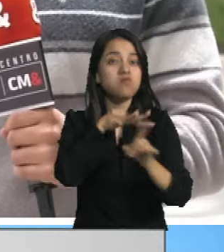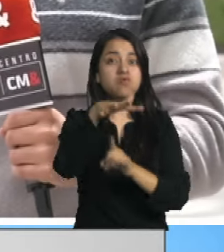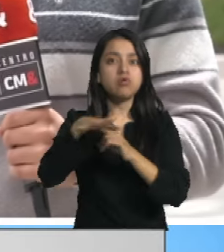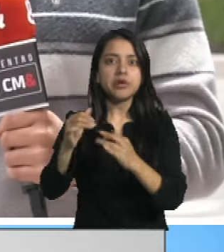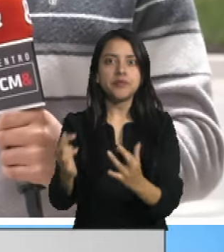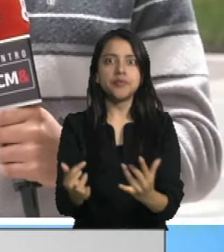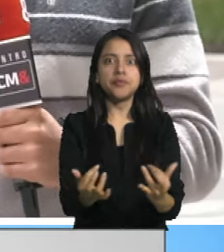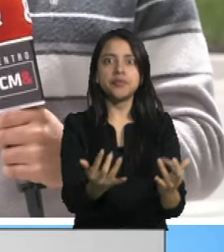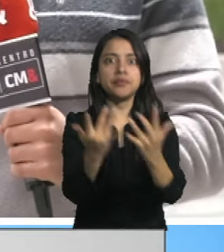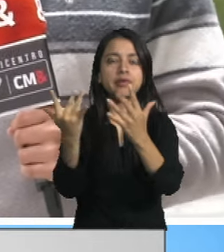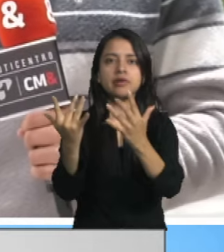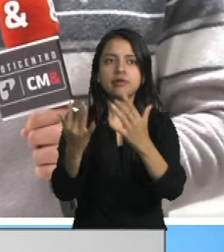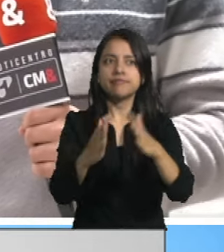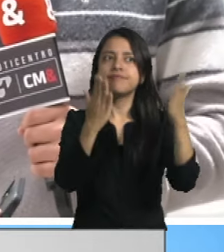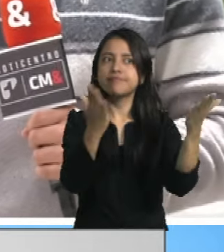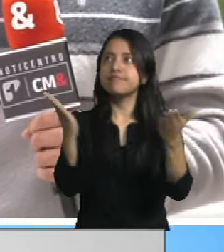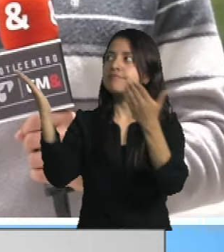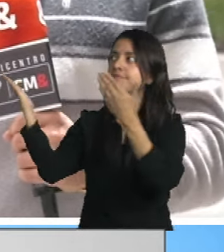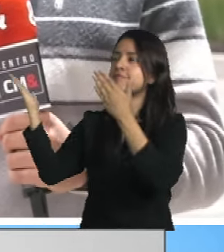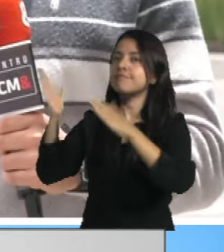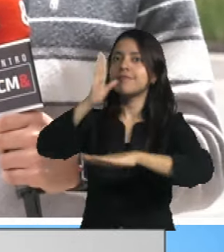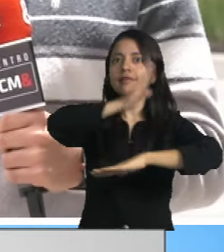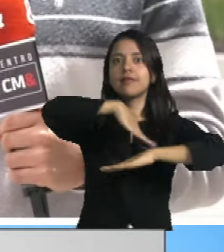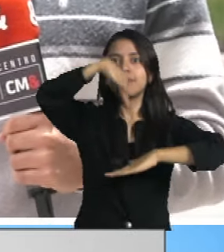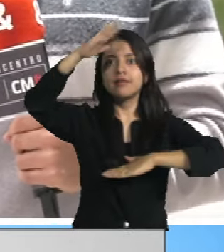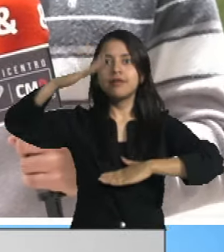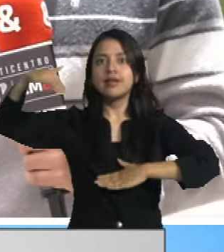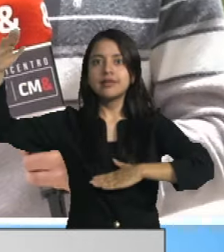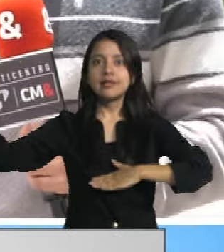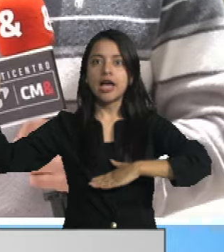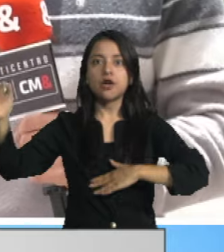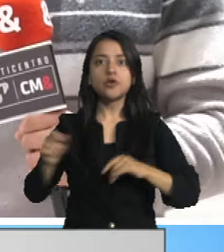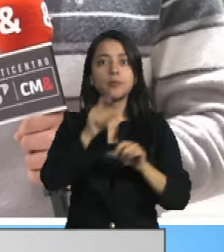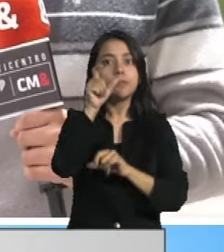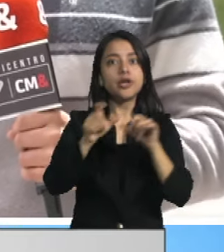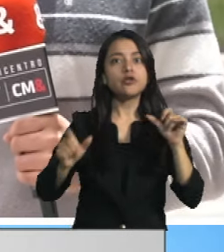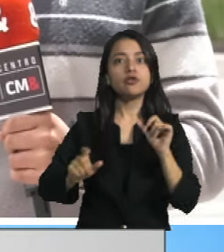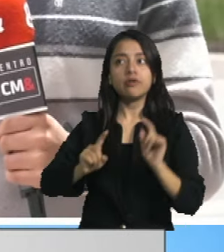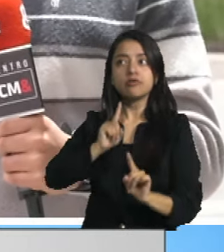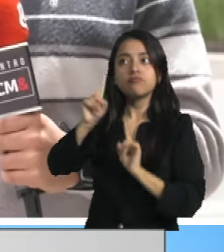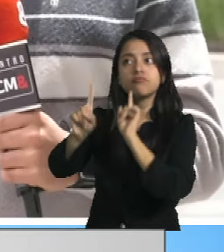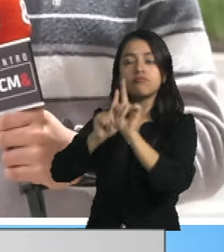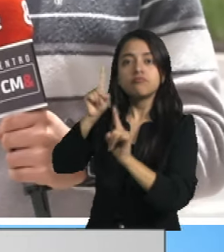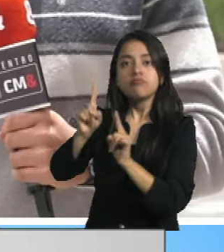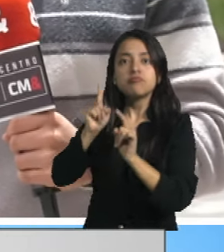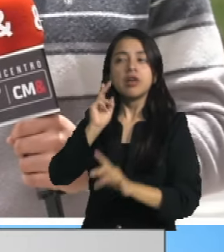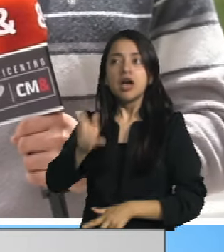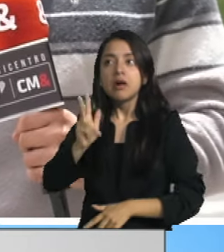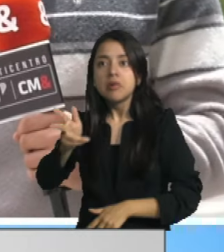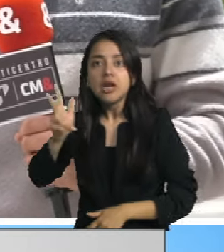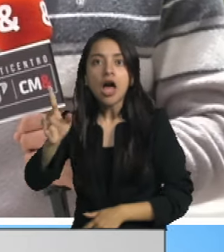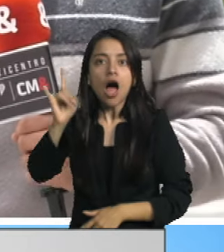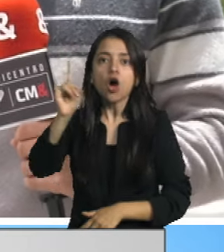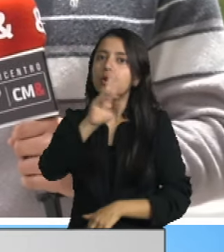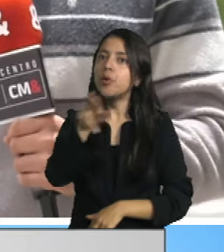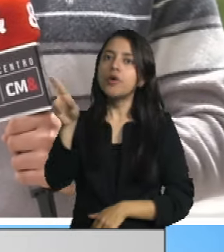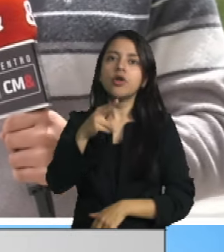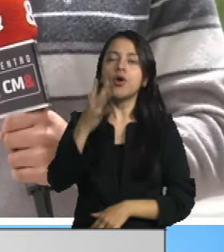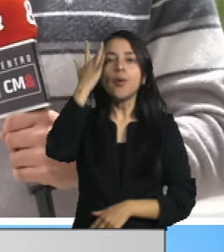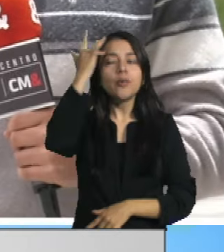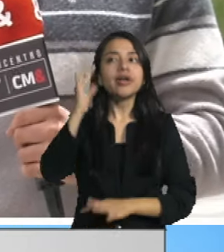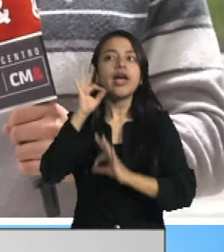de la empresa de acueducto y alcantarillado de Bogotá quedan completamente cerrados para evitar la propagación de algún tipo de incendio forestal, ya que en esta época pues es bastante